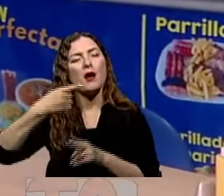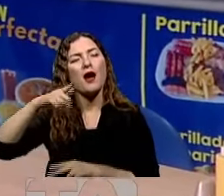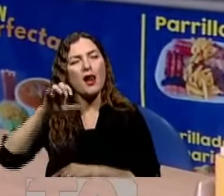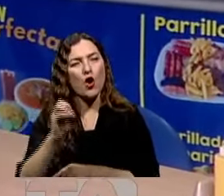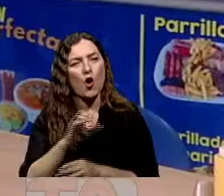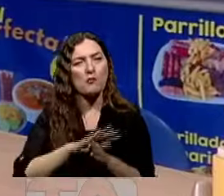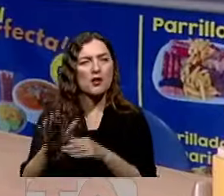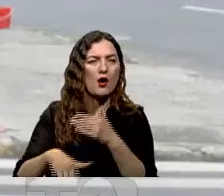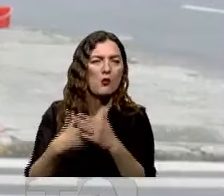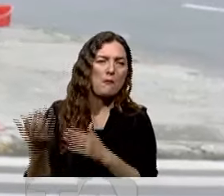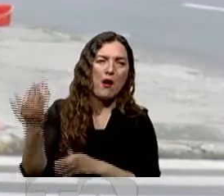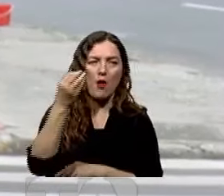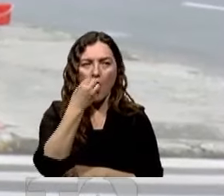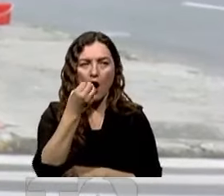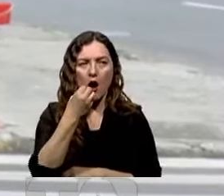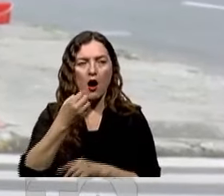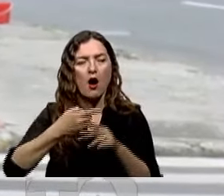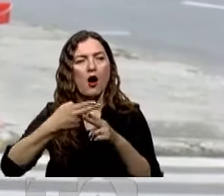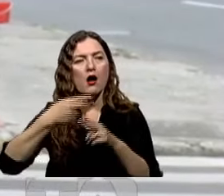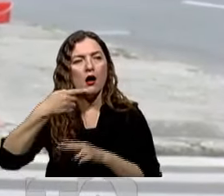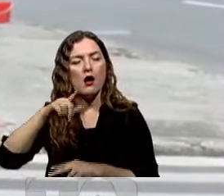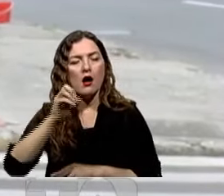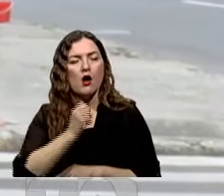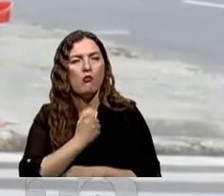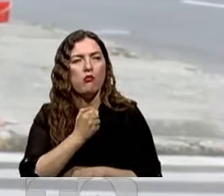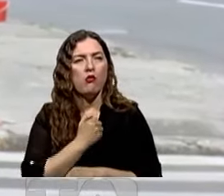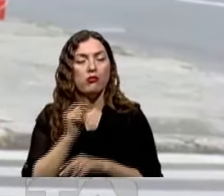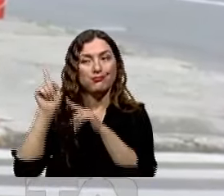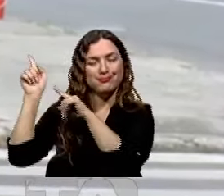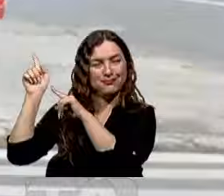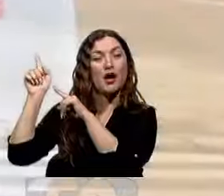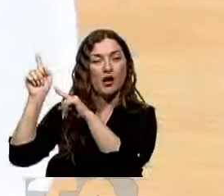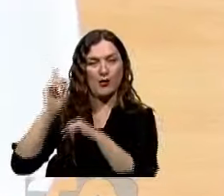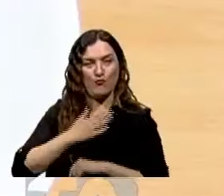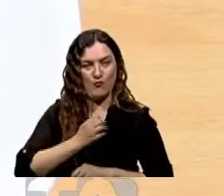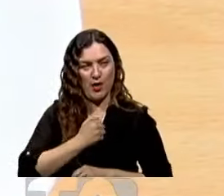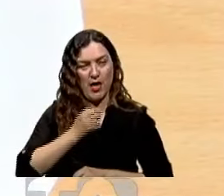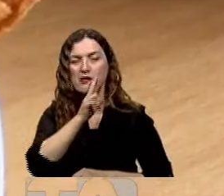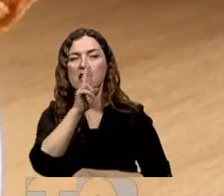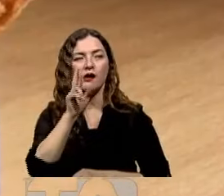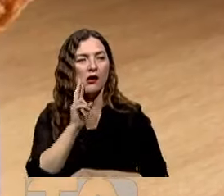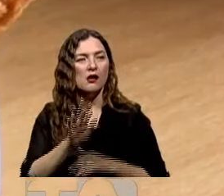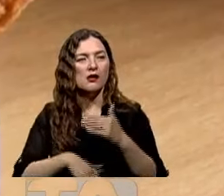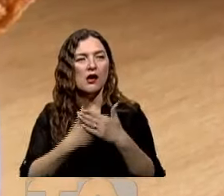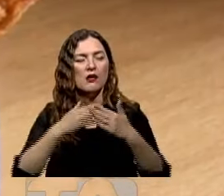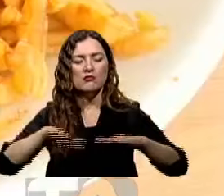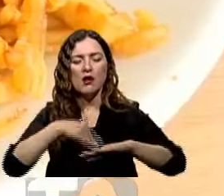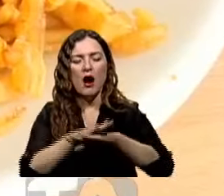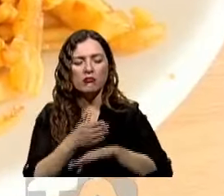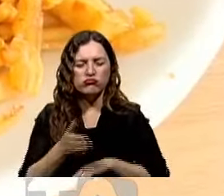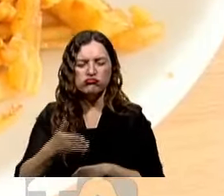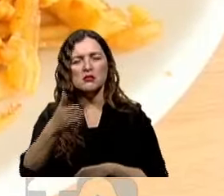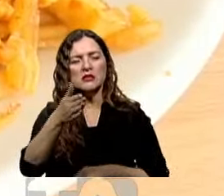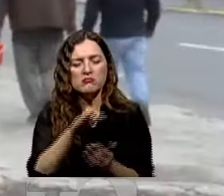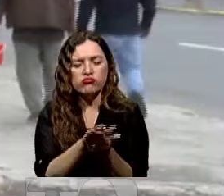degustar deliciosos platos. Mi nombre es Galo Juca, yo soy propietario de Las Gaviotas Cevichería. Todo lo que es relacionado a mariscos,